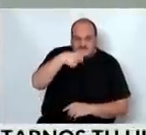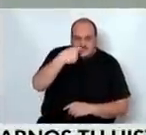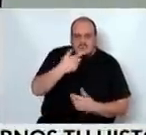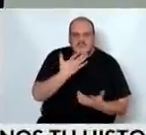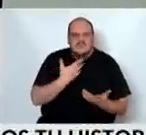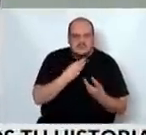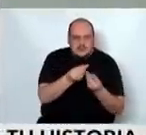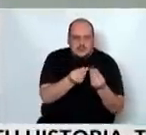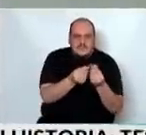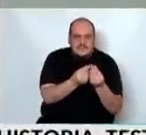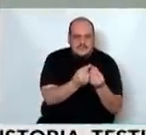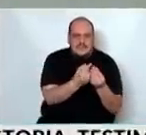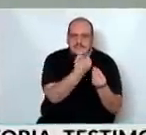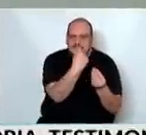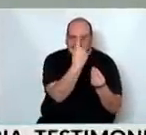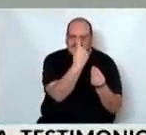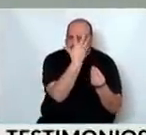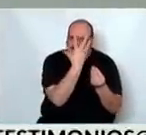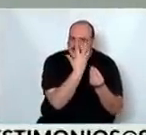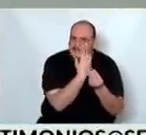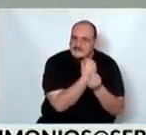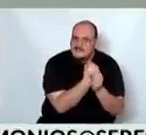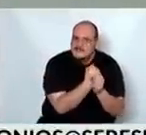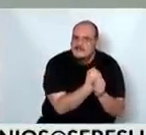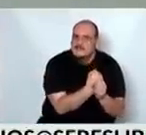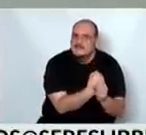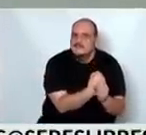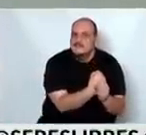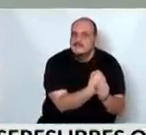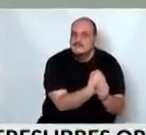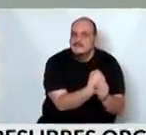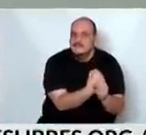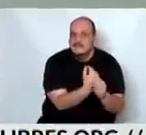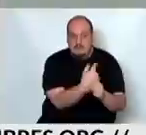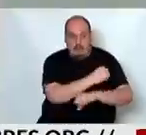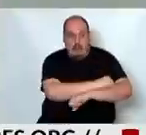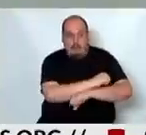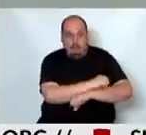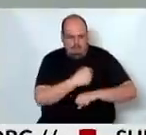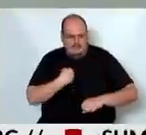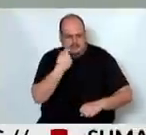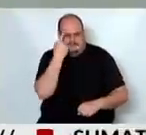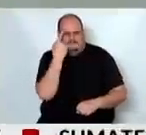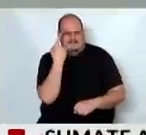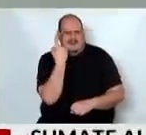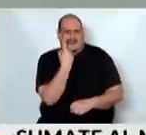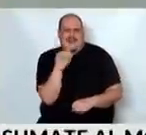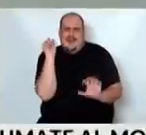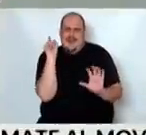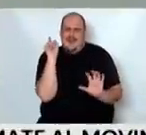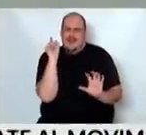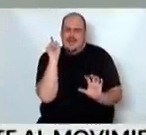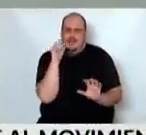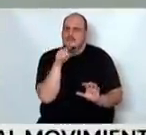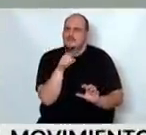esa sustancia te atrapa y te hace hacer cosas que vos no hubieras decidido a plena conciencia, es que no lo